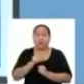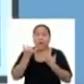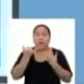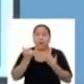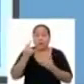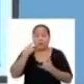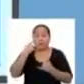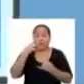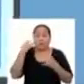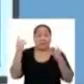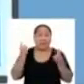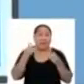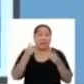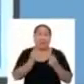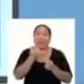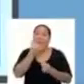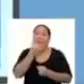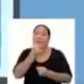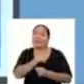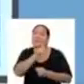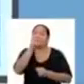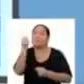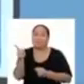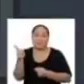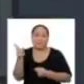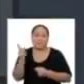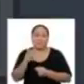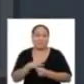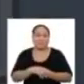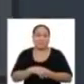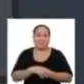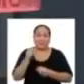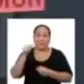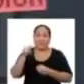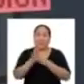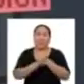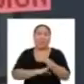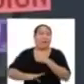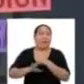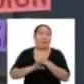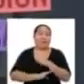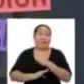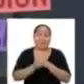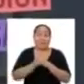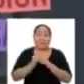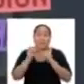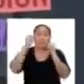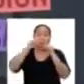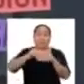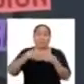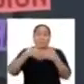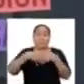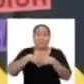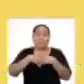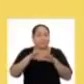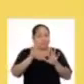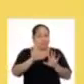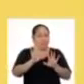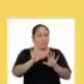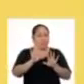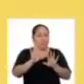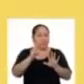casi de manera inmediata lo que sucede al otro lado del mundo. Algo fundamental para la realización de empresas. Pero un